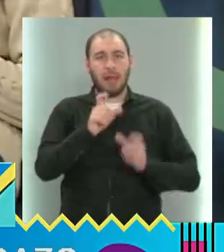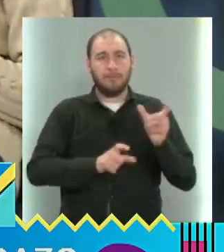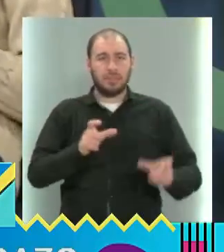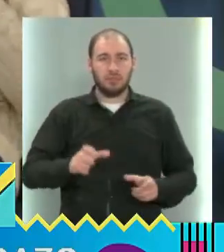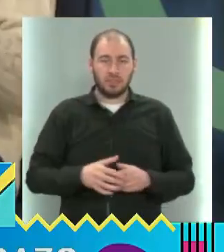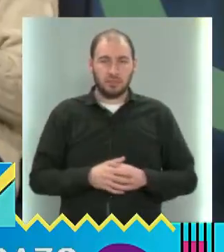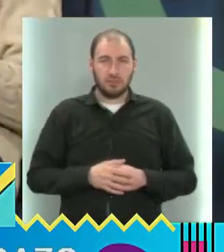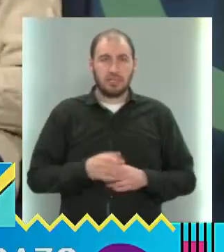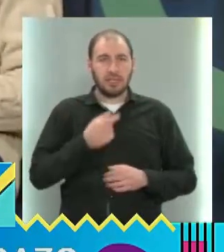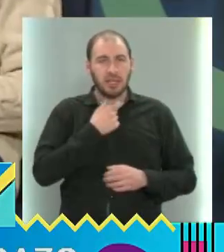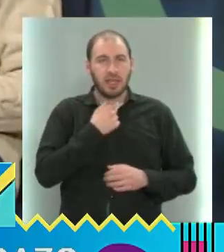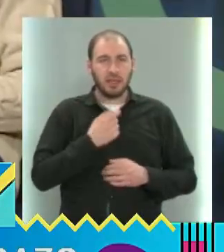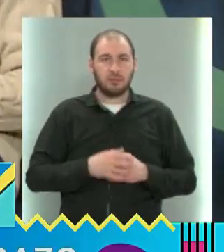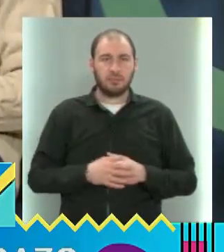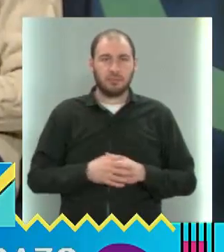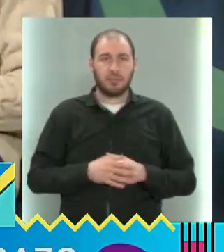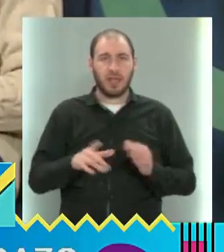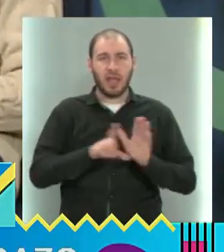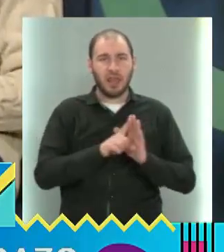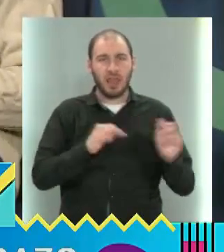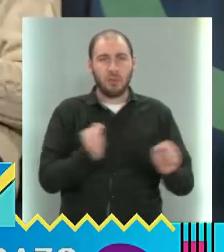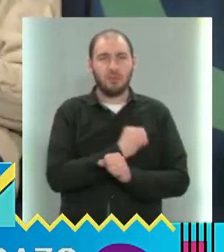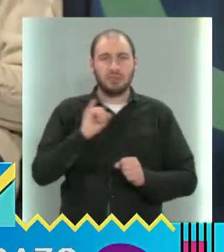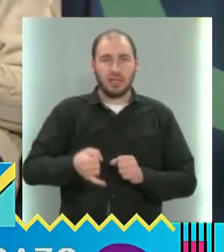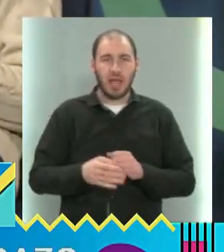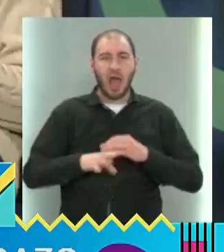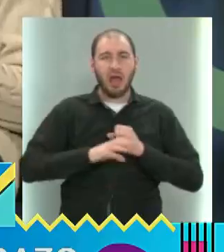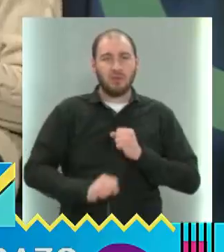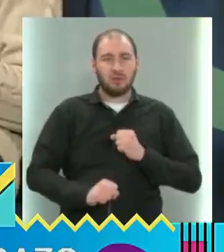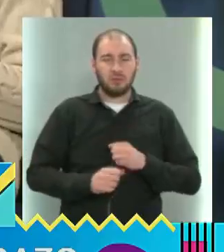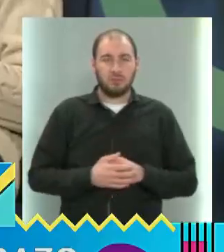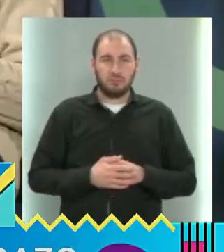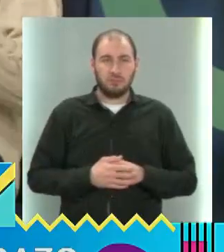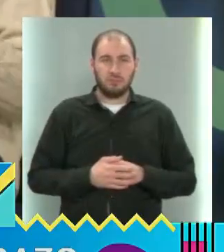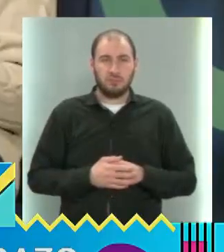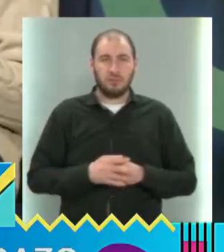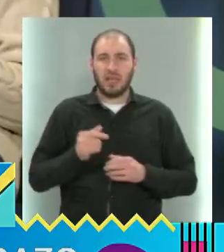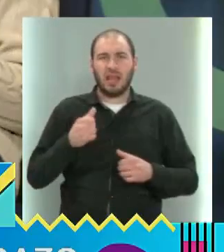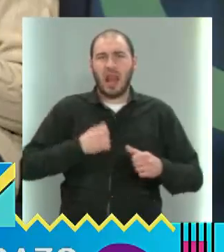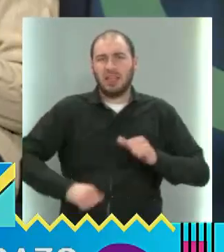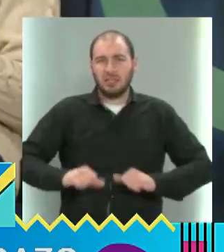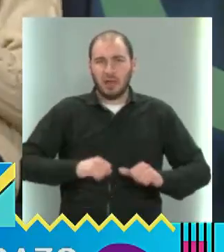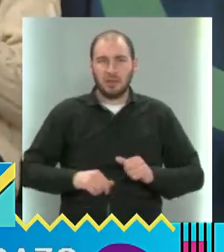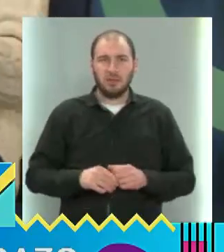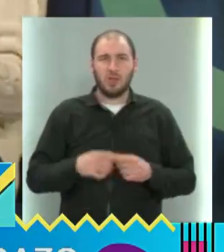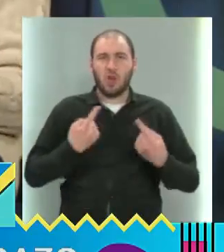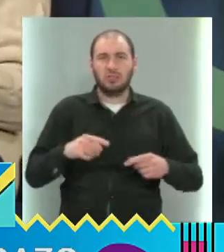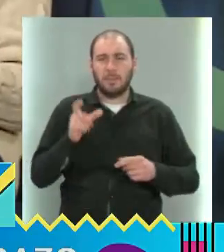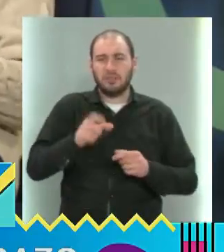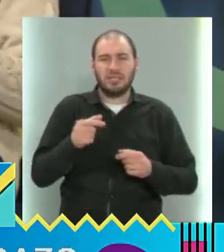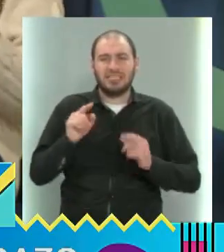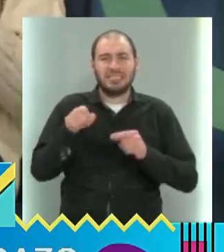que quiere que esta ley salga, que el aborto es un daño, es algo a lo cual nadie